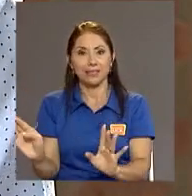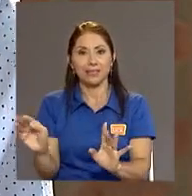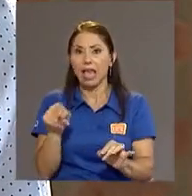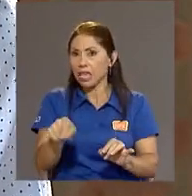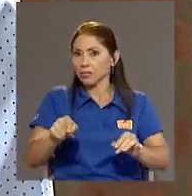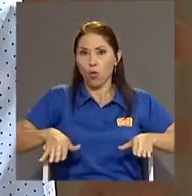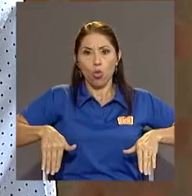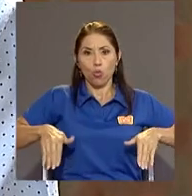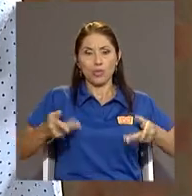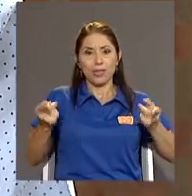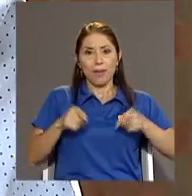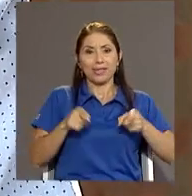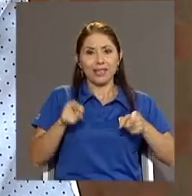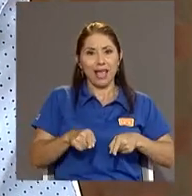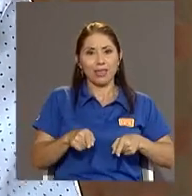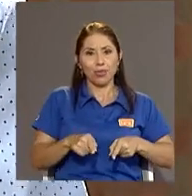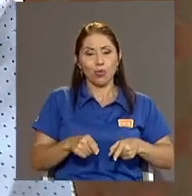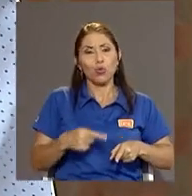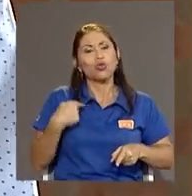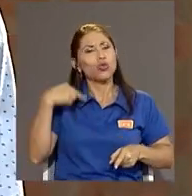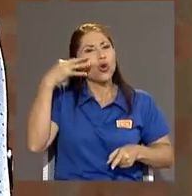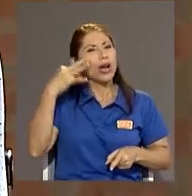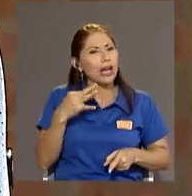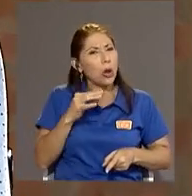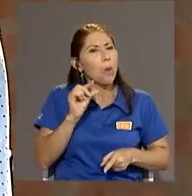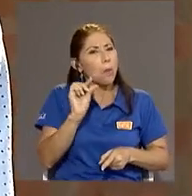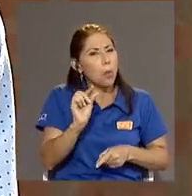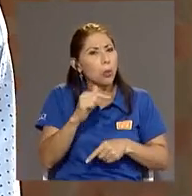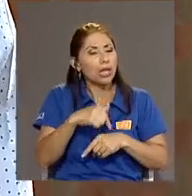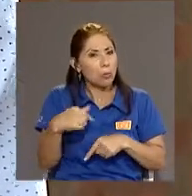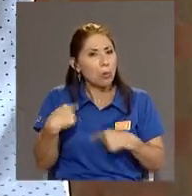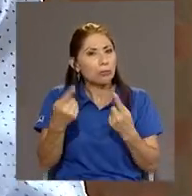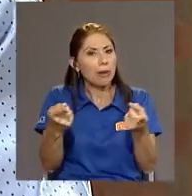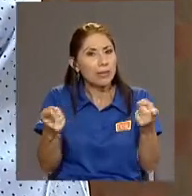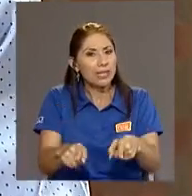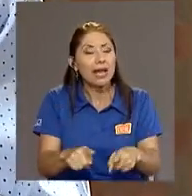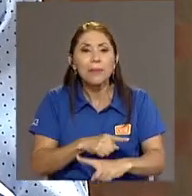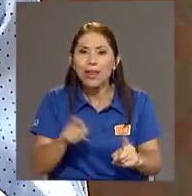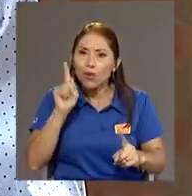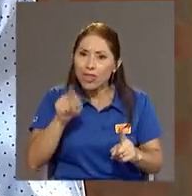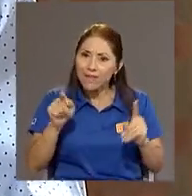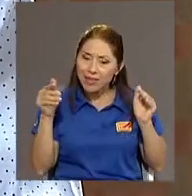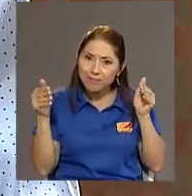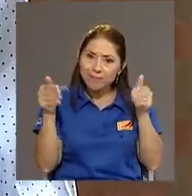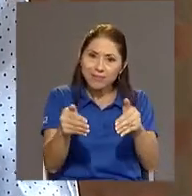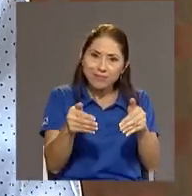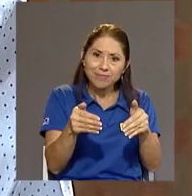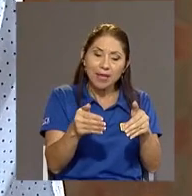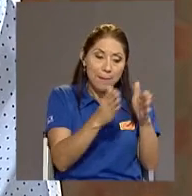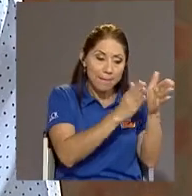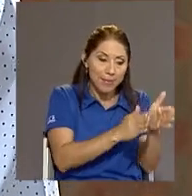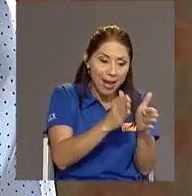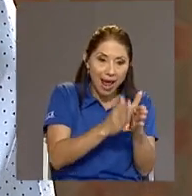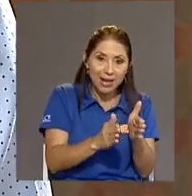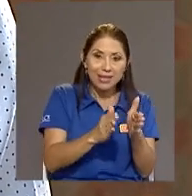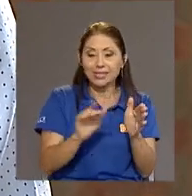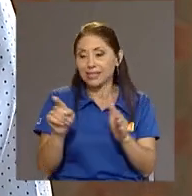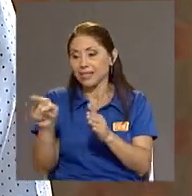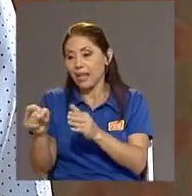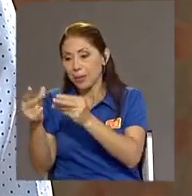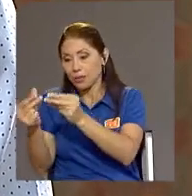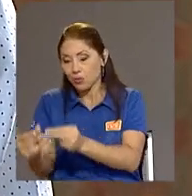difícilmente creo que llega a pasar pronto, pero es a lo que se debe abocar, porque entonces ahí es mucho más plausible